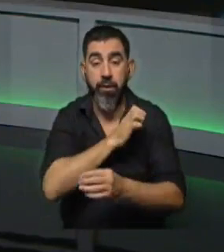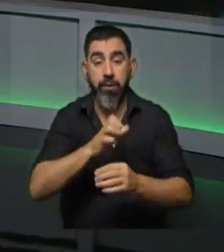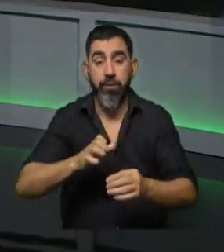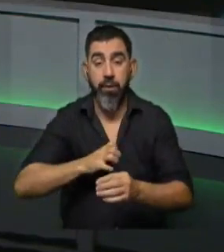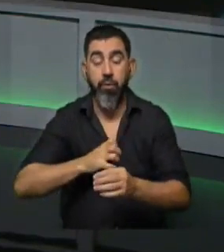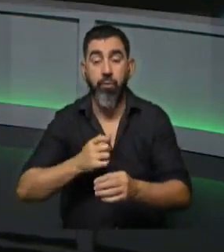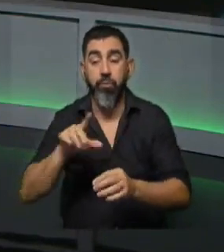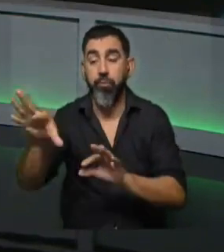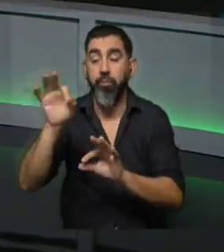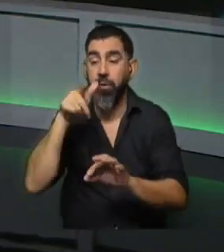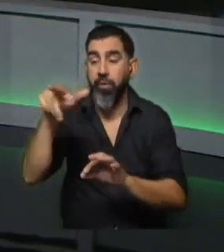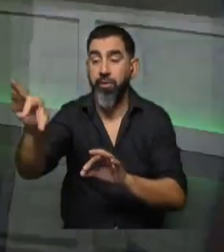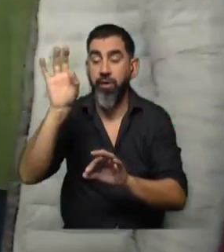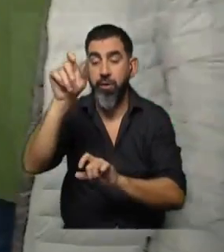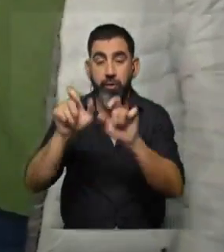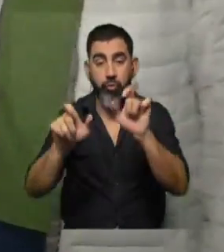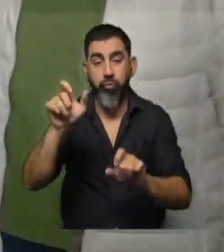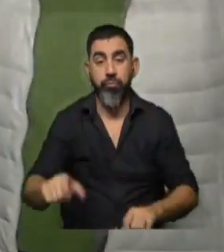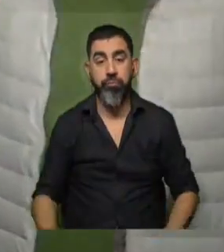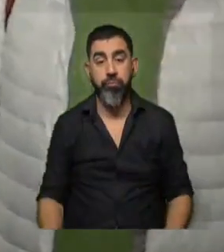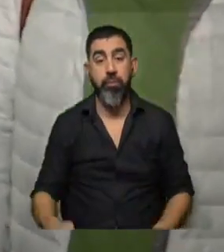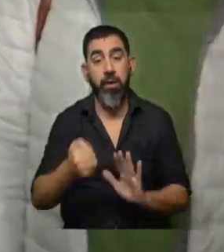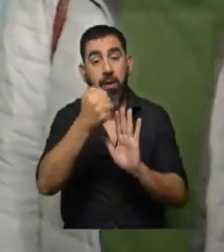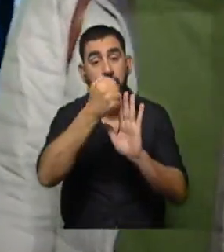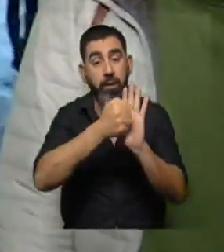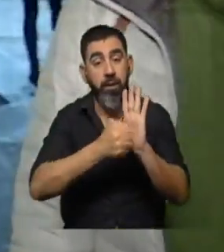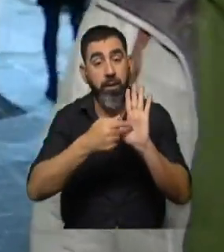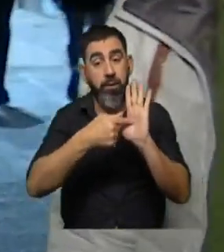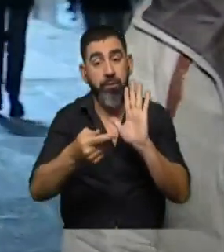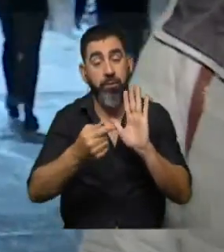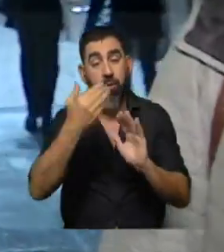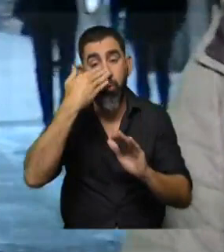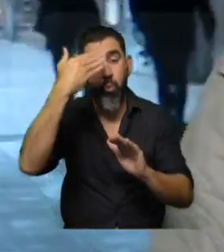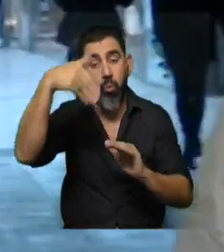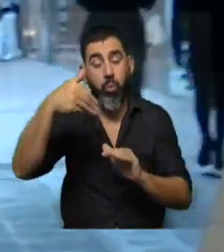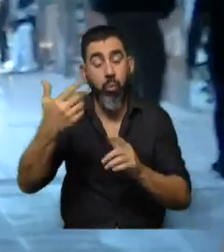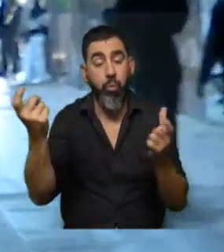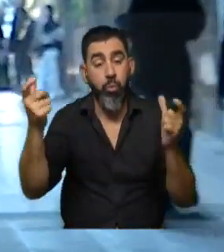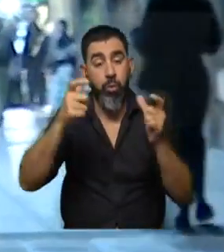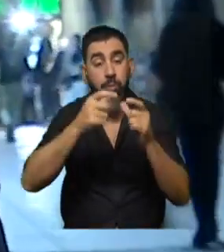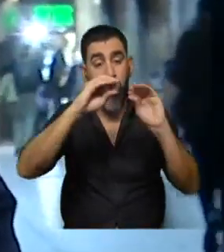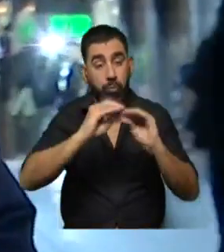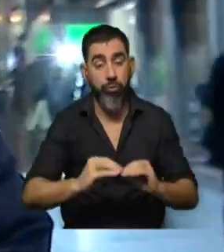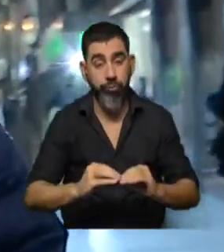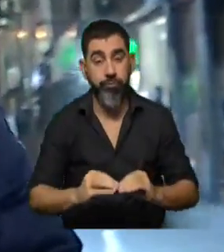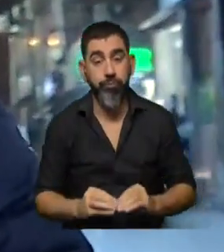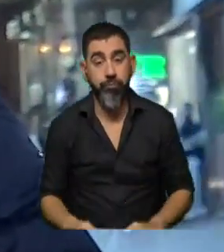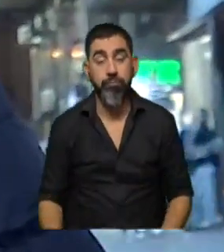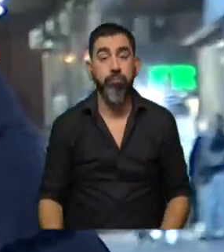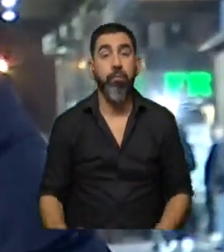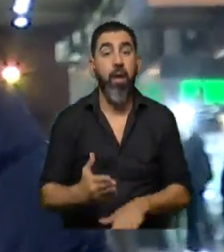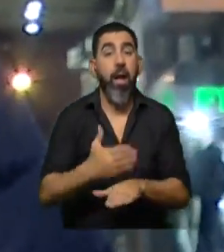de cargos por designación directa este artículo se da en la última sesión de la comisión de presupuesto digamos